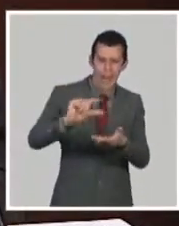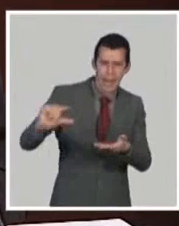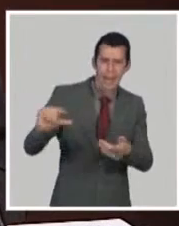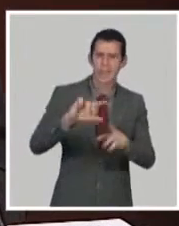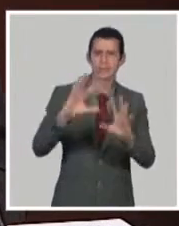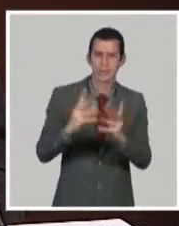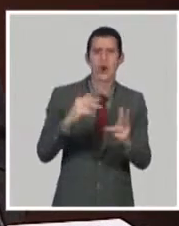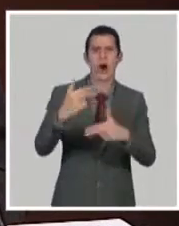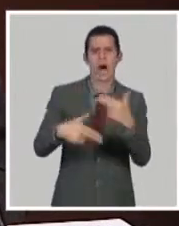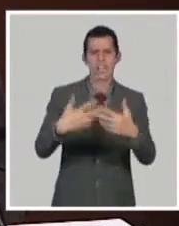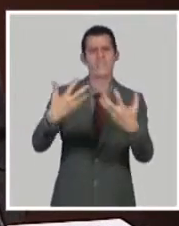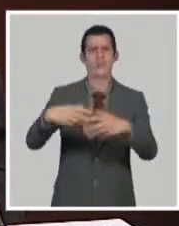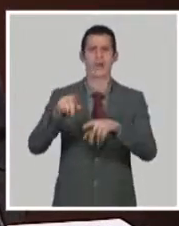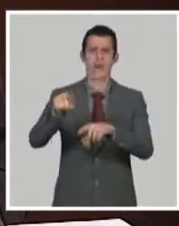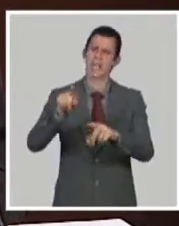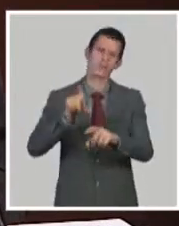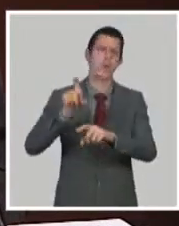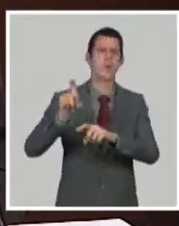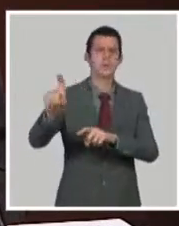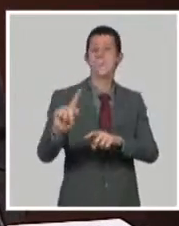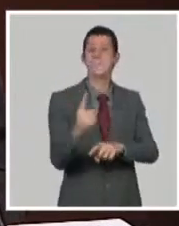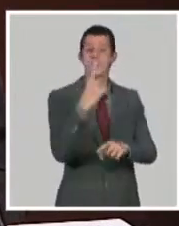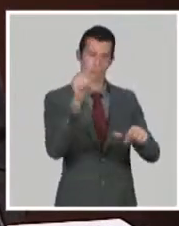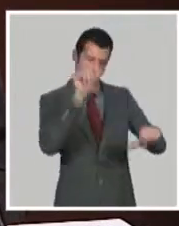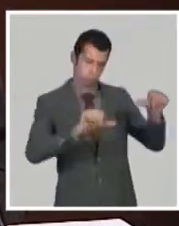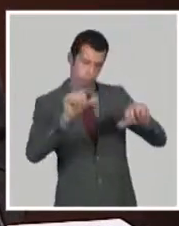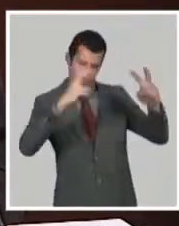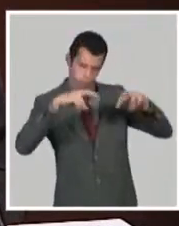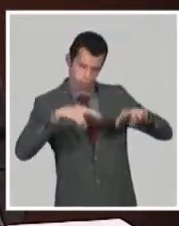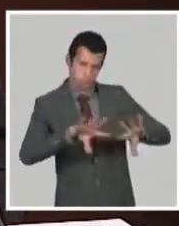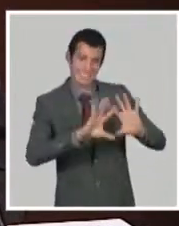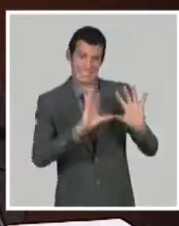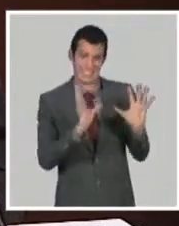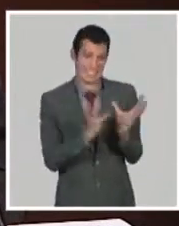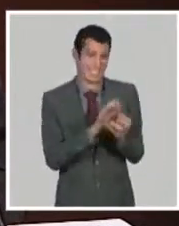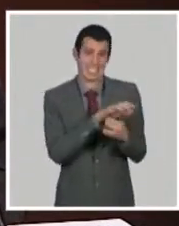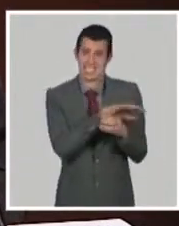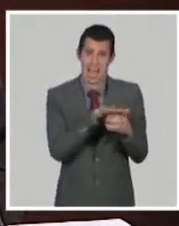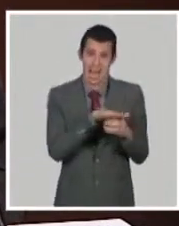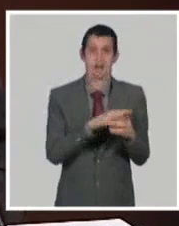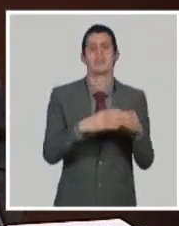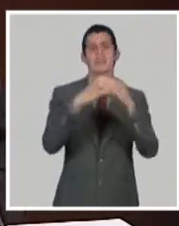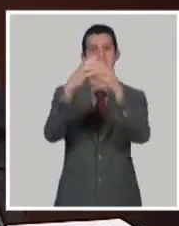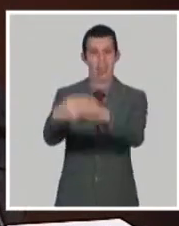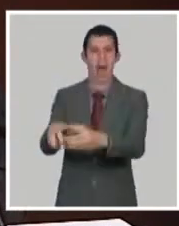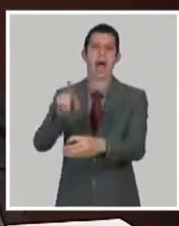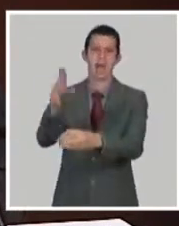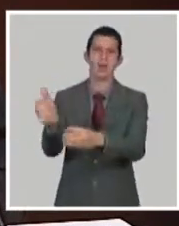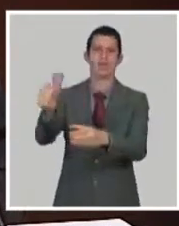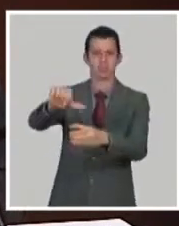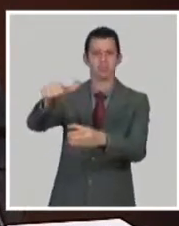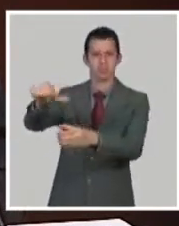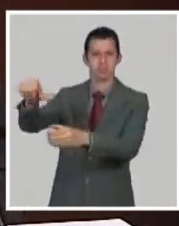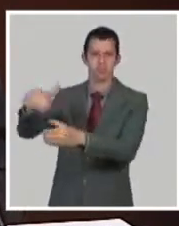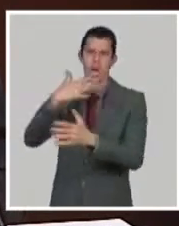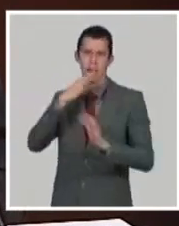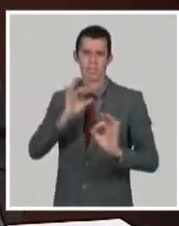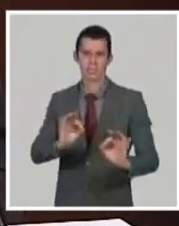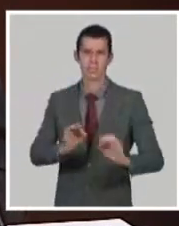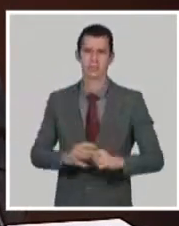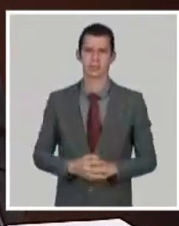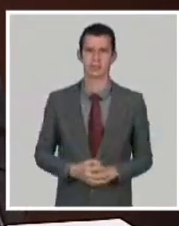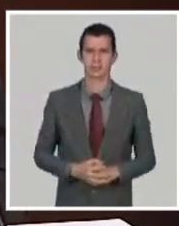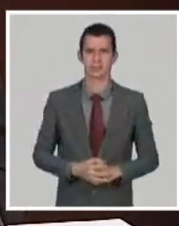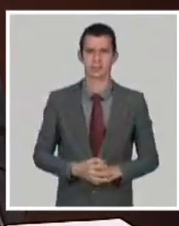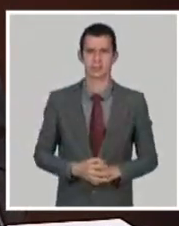bueno, se ha podido leer cómo hay una prensa que le gusta denigrar el desarrollo de nuestra ciencia, que habla de